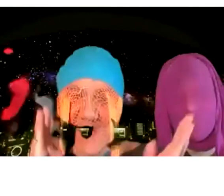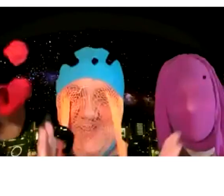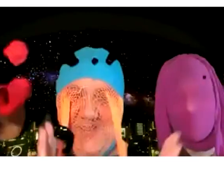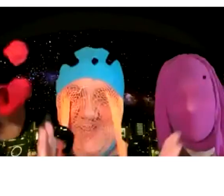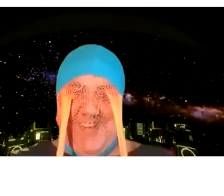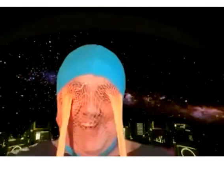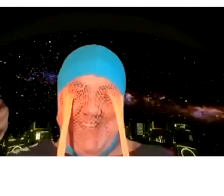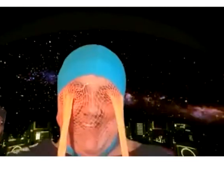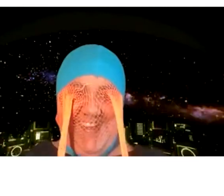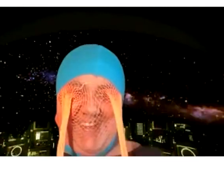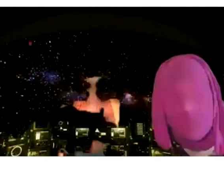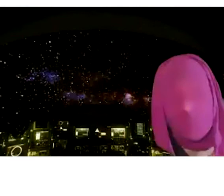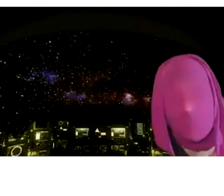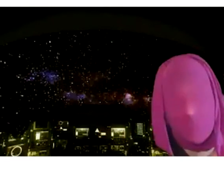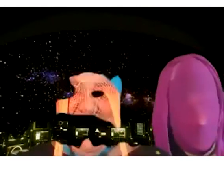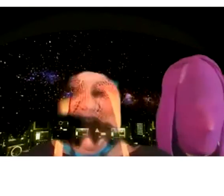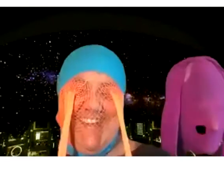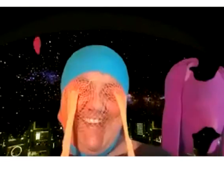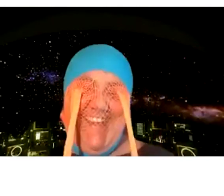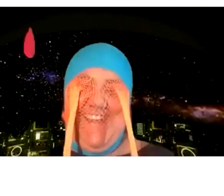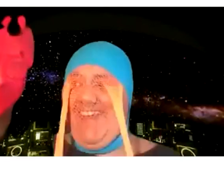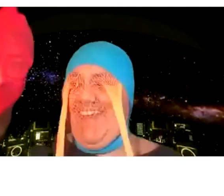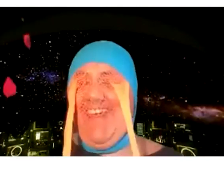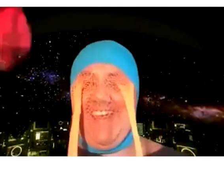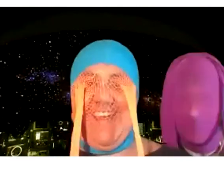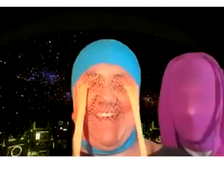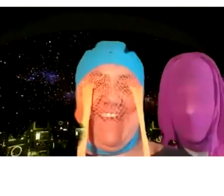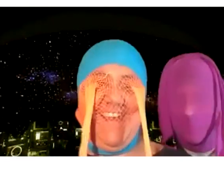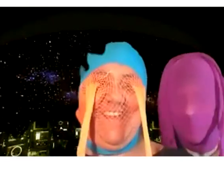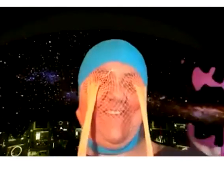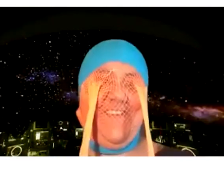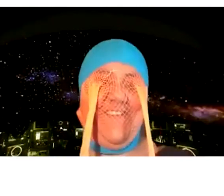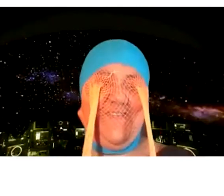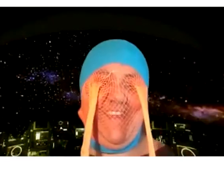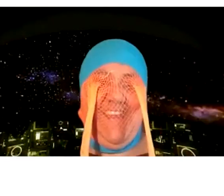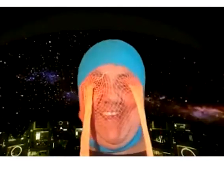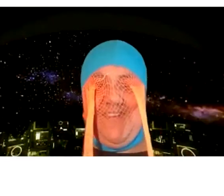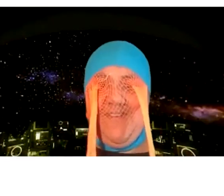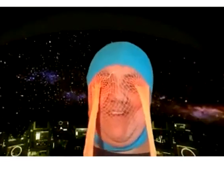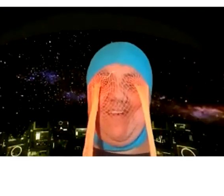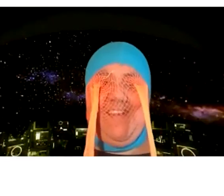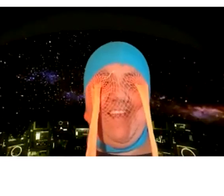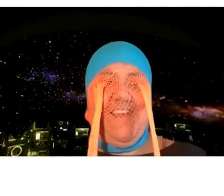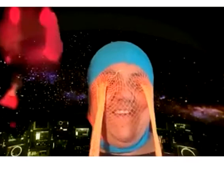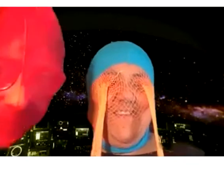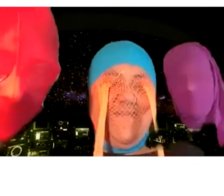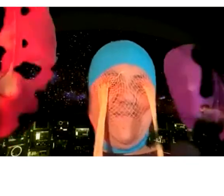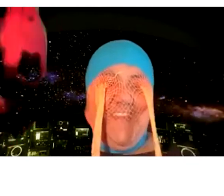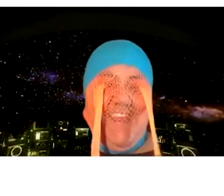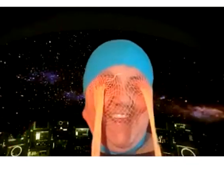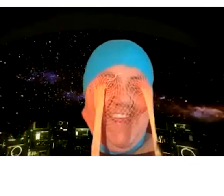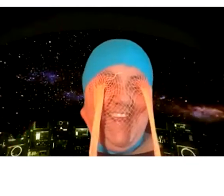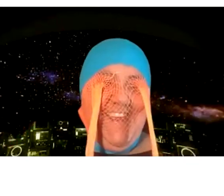ver aquí nos rodea nuestra nave espacial. Estamos orbitando camino a Nepantla.